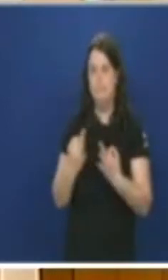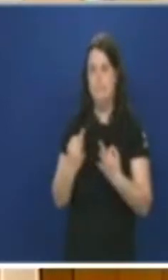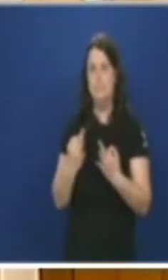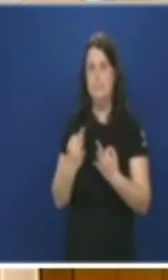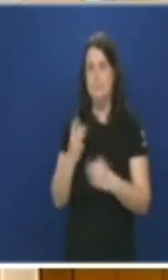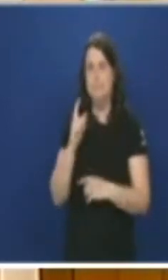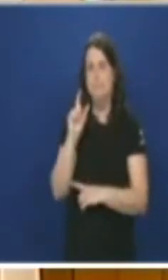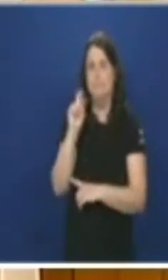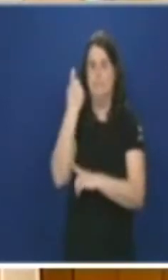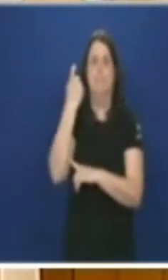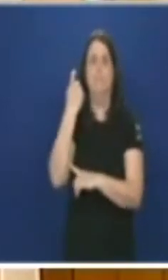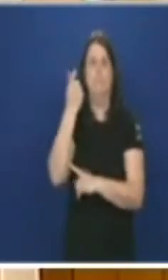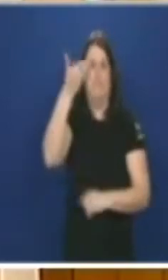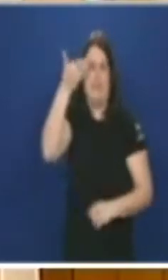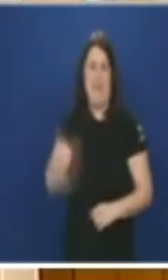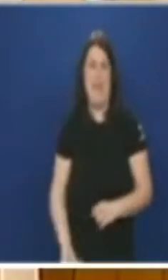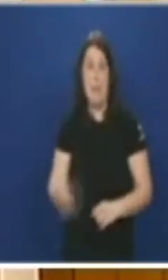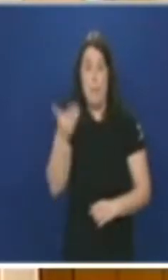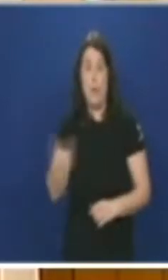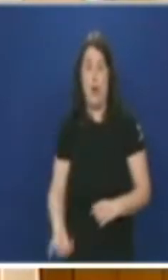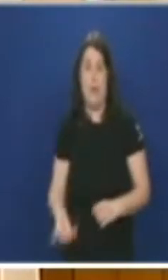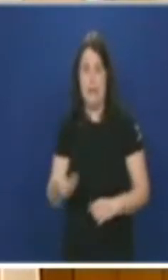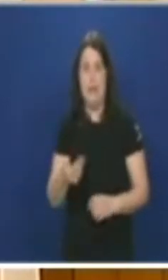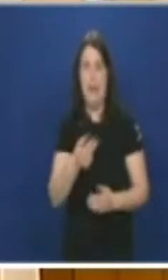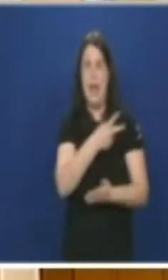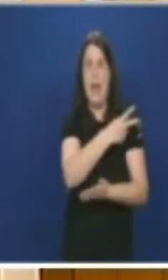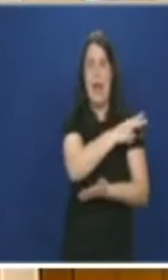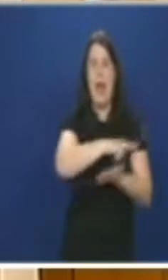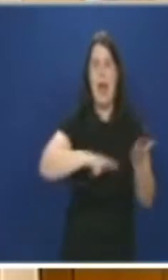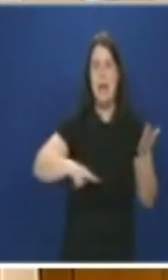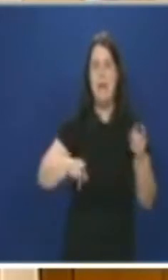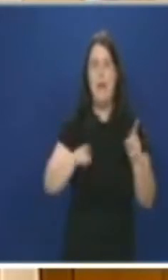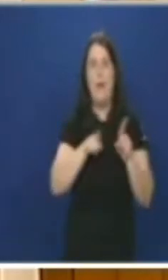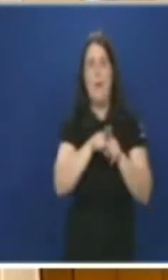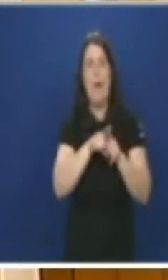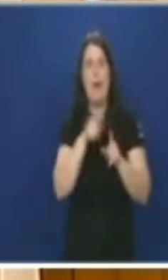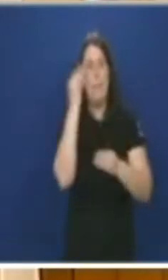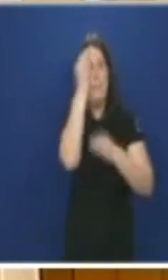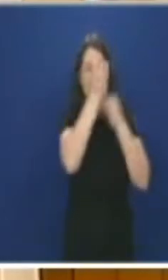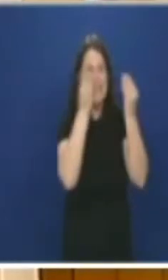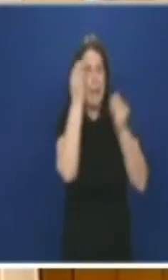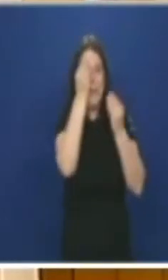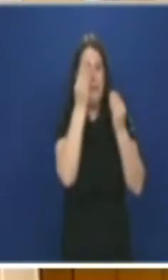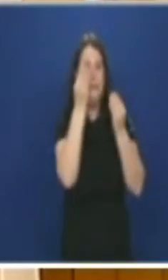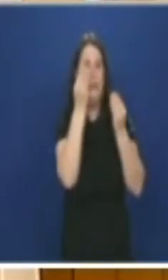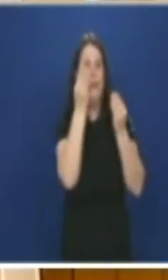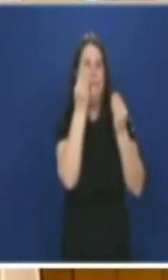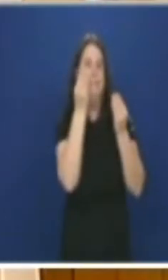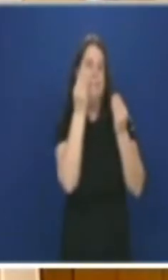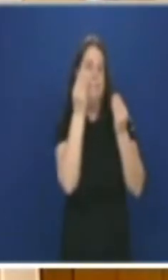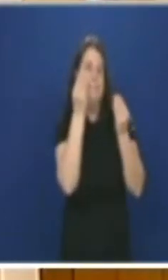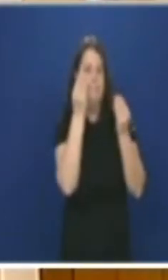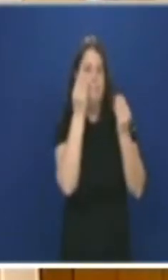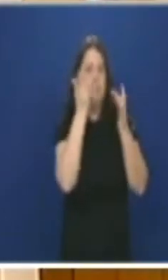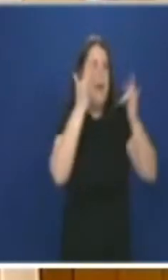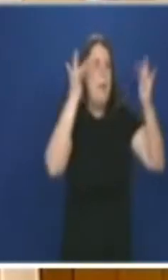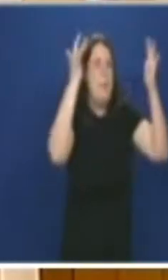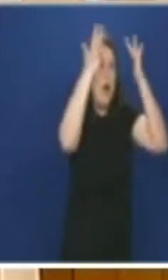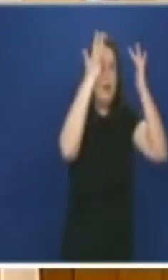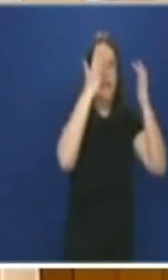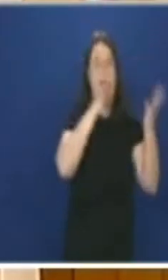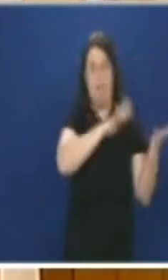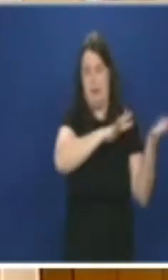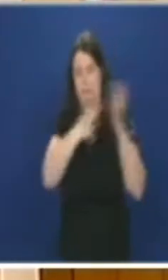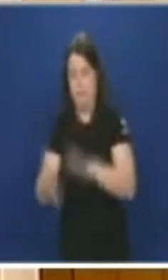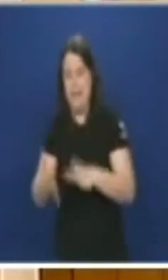algo inmenso. Galicia deixa de ser un pensamento abstracto para convertirse nunha tarefa a